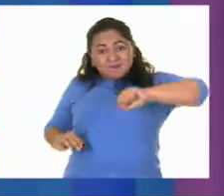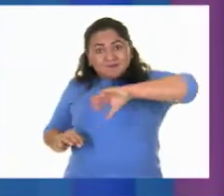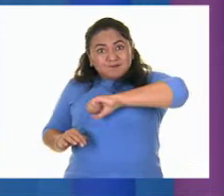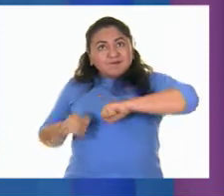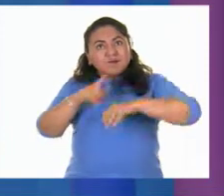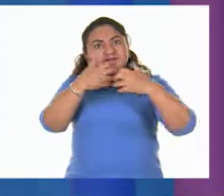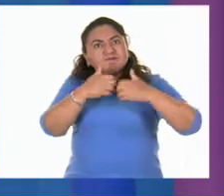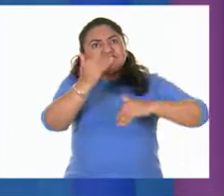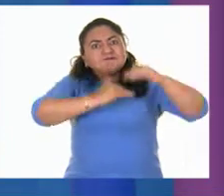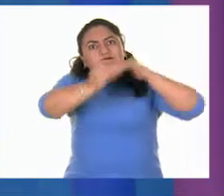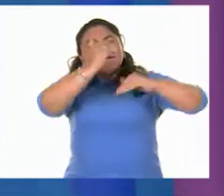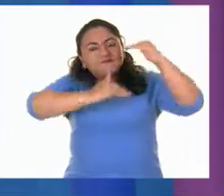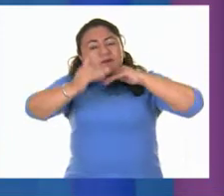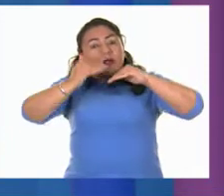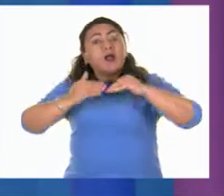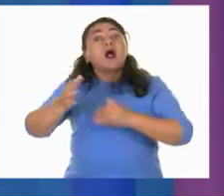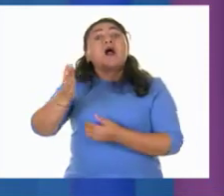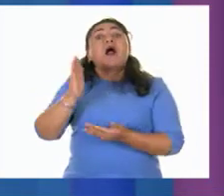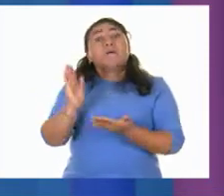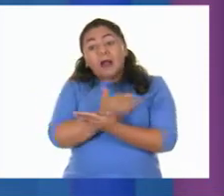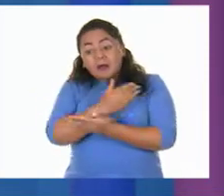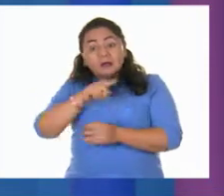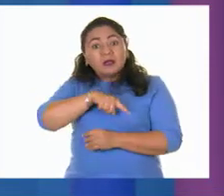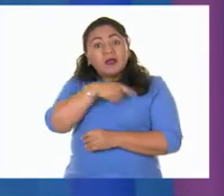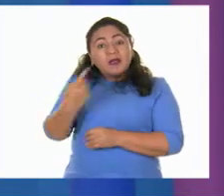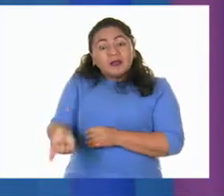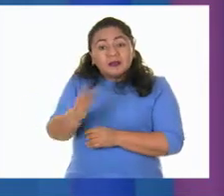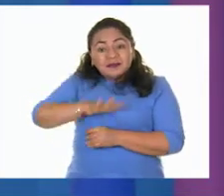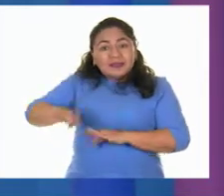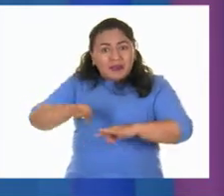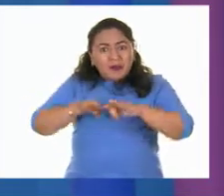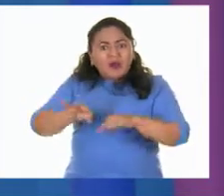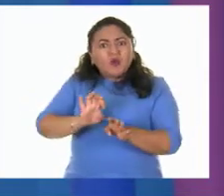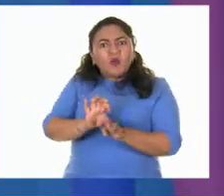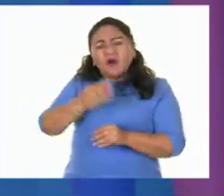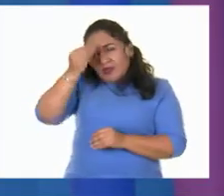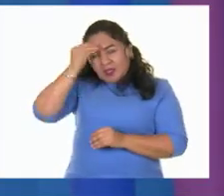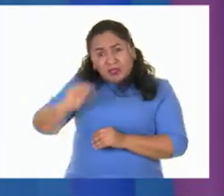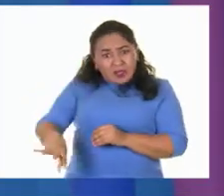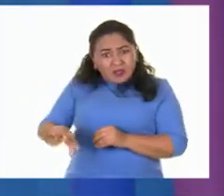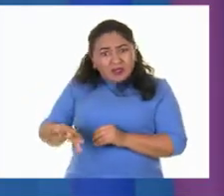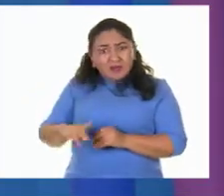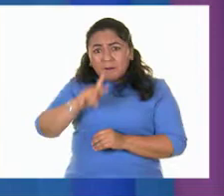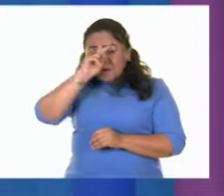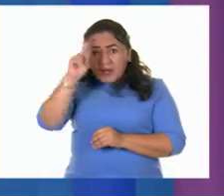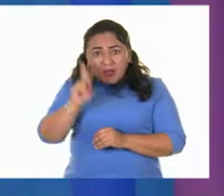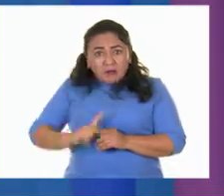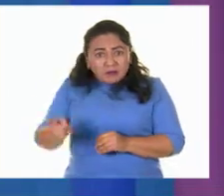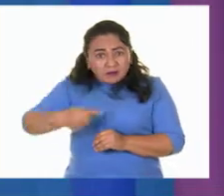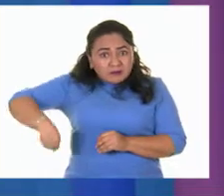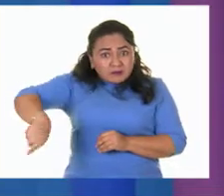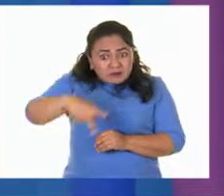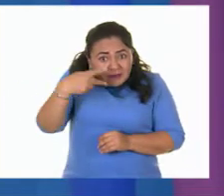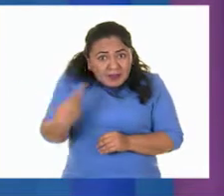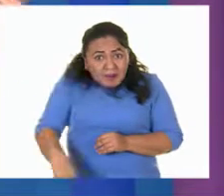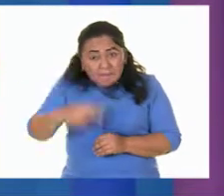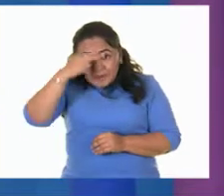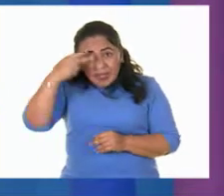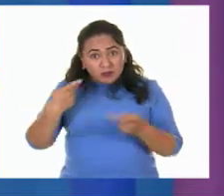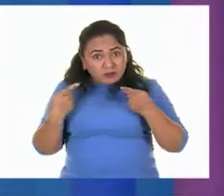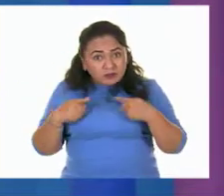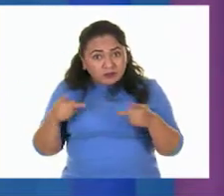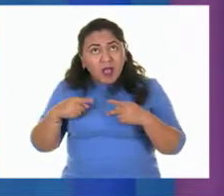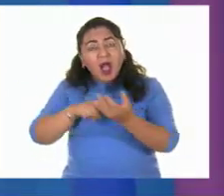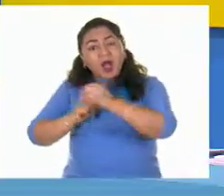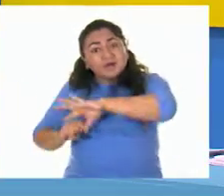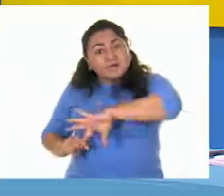prosperidad de la industria del petróleo, las condiciones laborales eran poco favorables para los trabajadores del país de donde se estaban